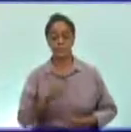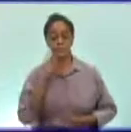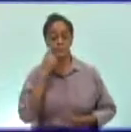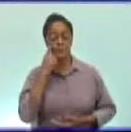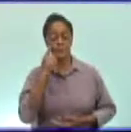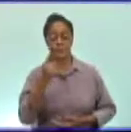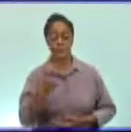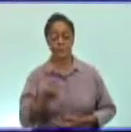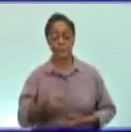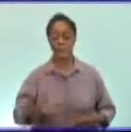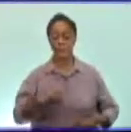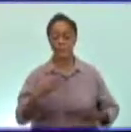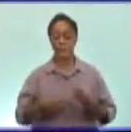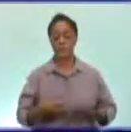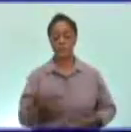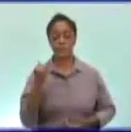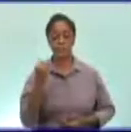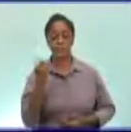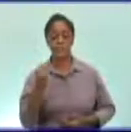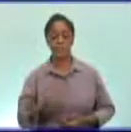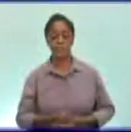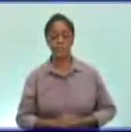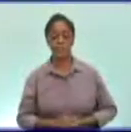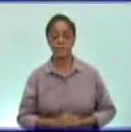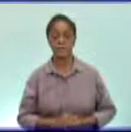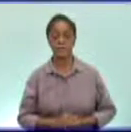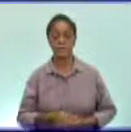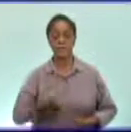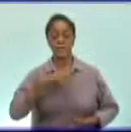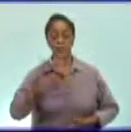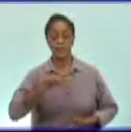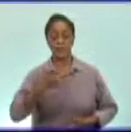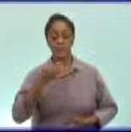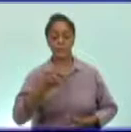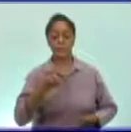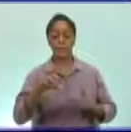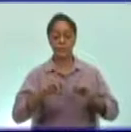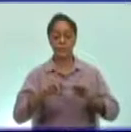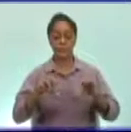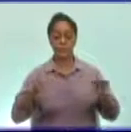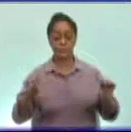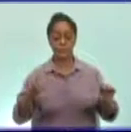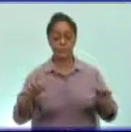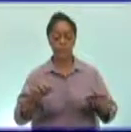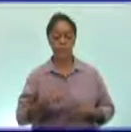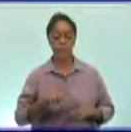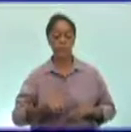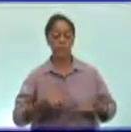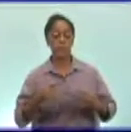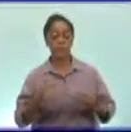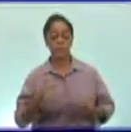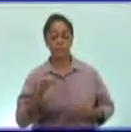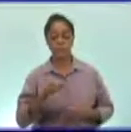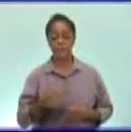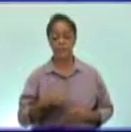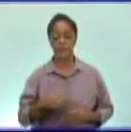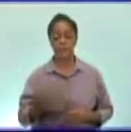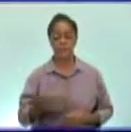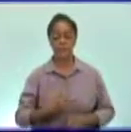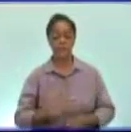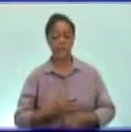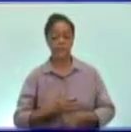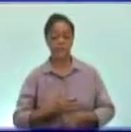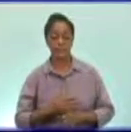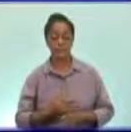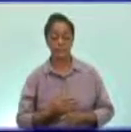Observemos la actividad independiente. Explica en un breve texto por qué, a pesar de ser tan